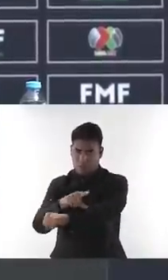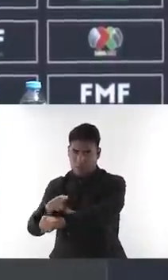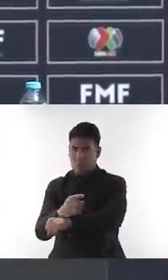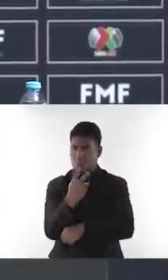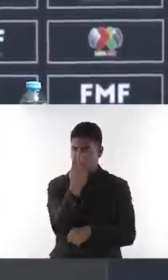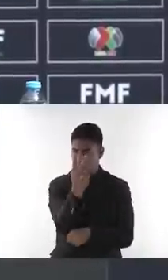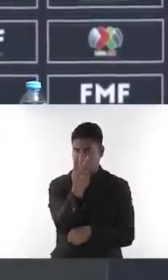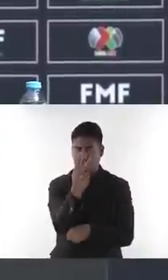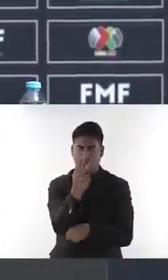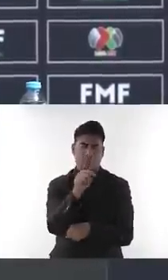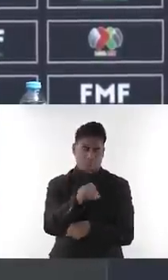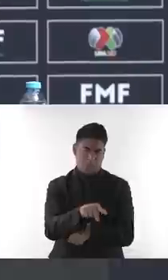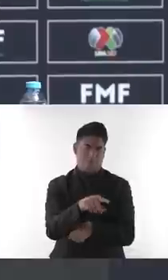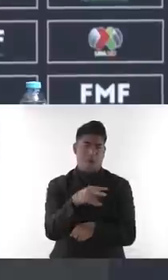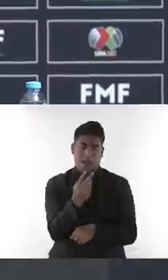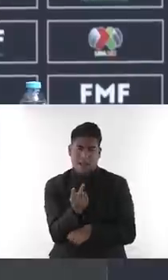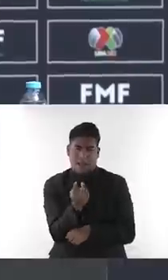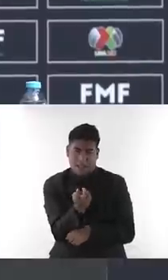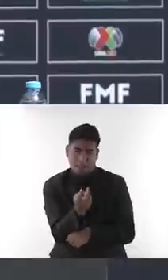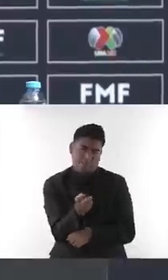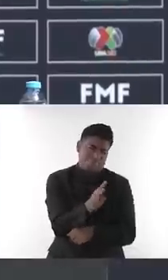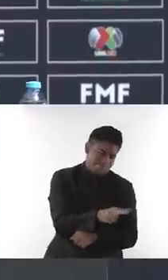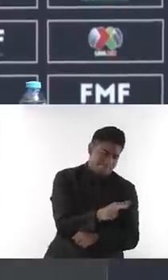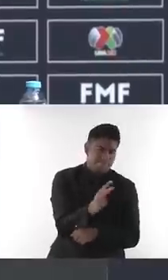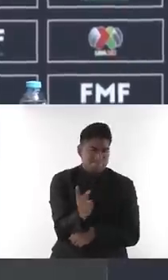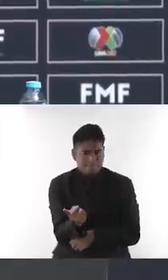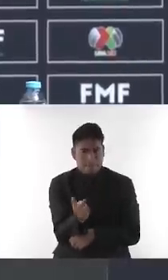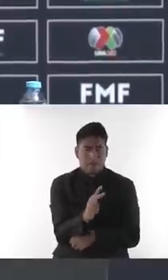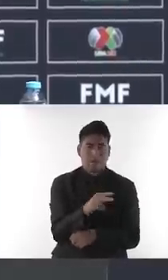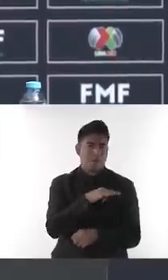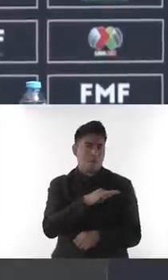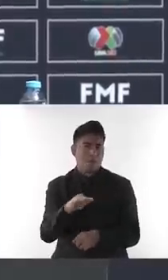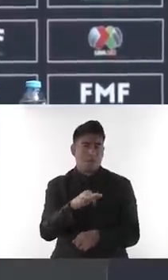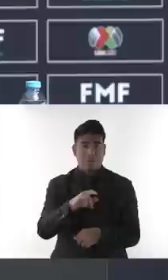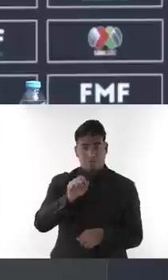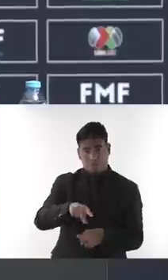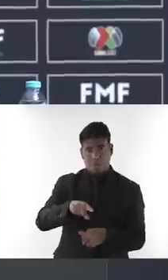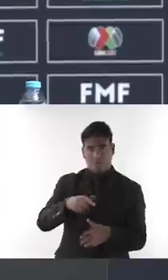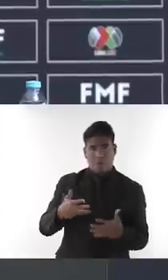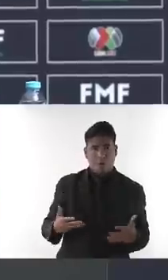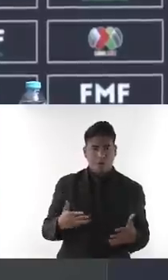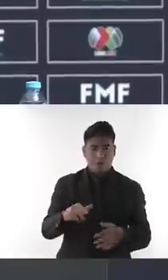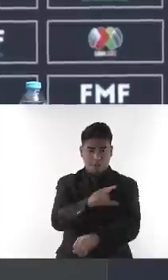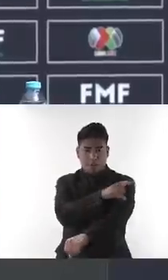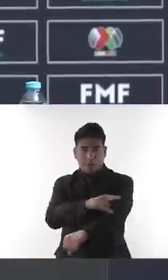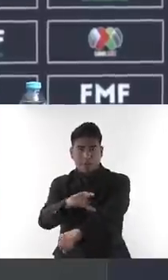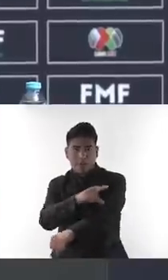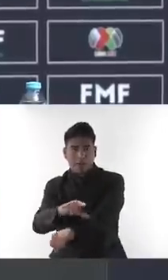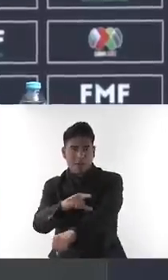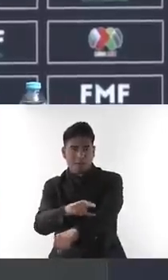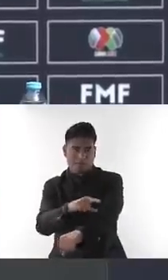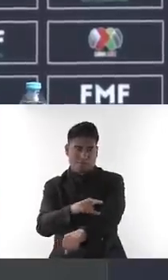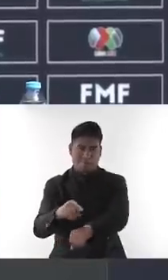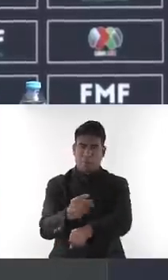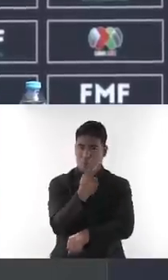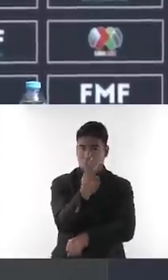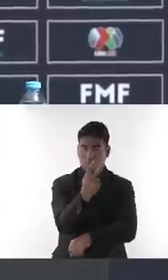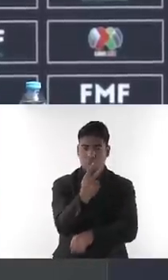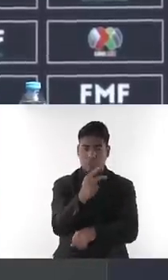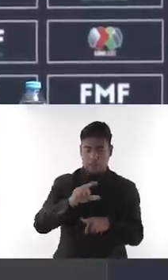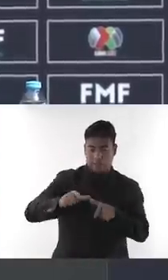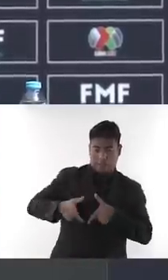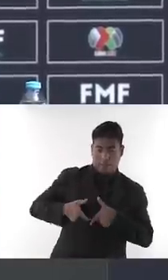haber combinaciones. Tú puedes ser el campeón de los dos torneos de las liguillas y ahí